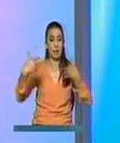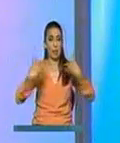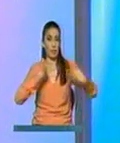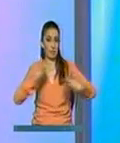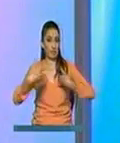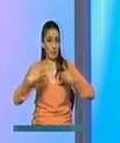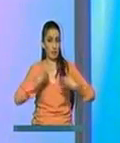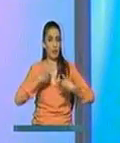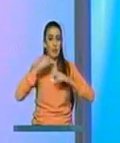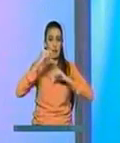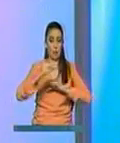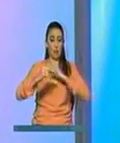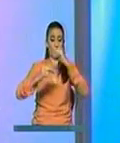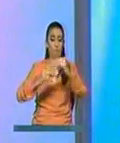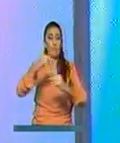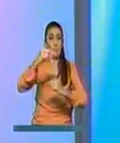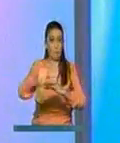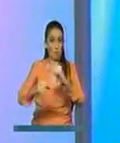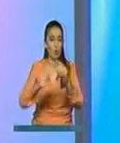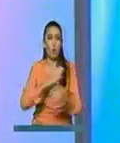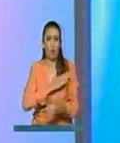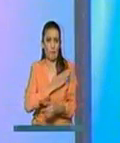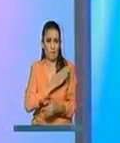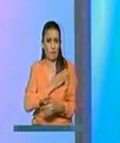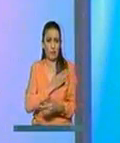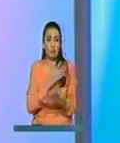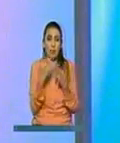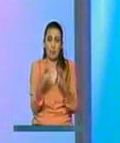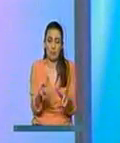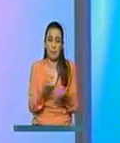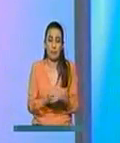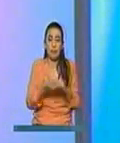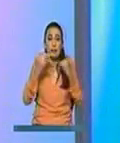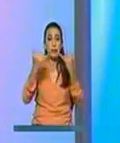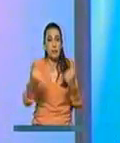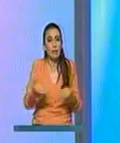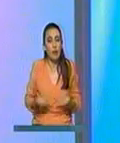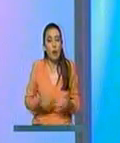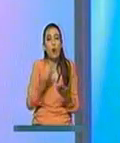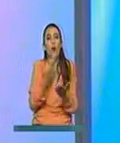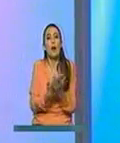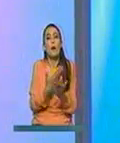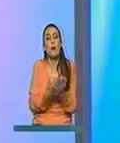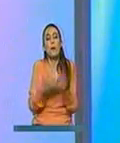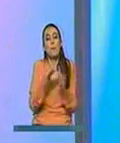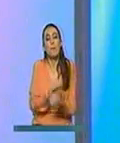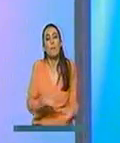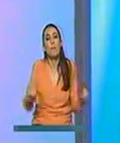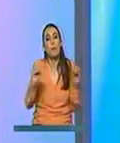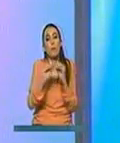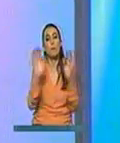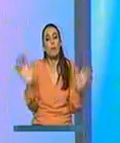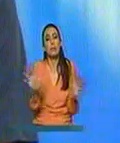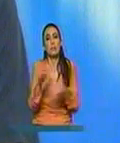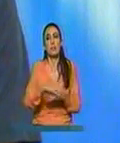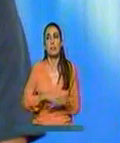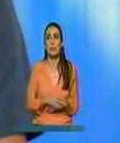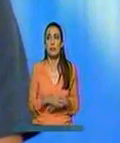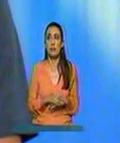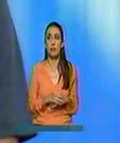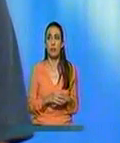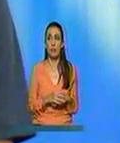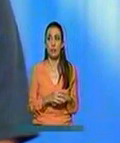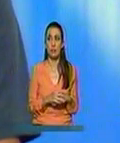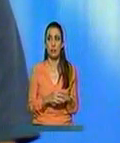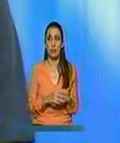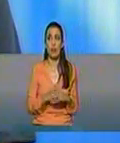va ganando más mercado, la confianza de más ciudadanos y ahora con propuestas desde el gobierno para poder impulsarlos? Bueno, para nosotros hay algo